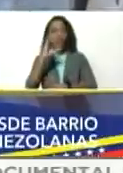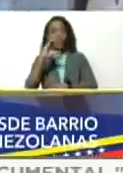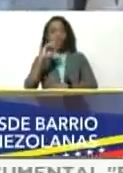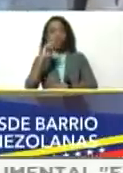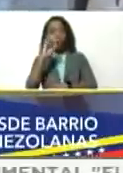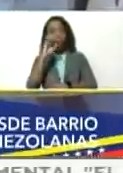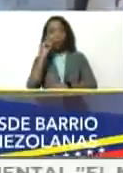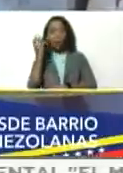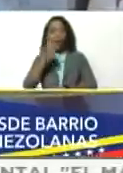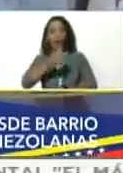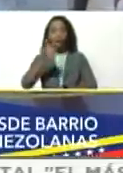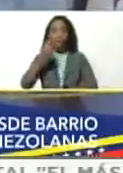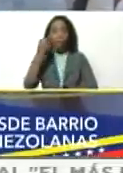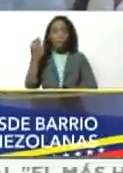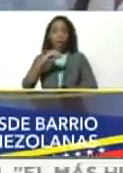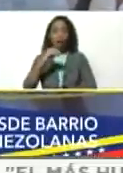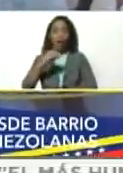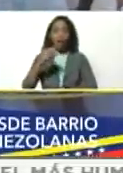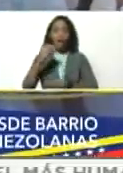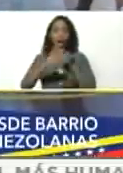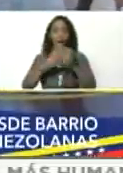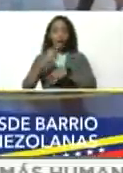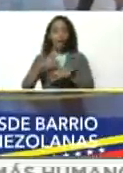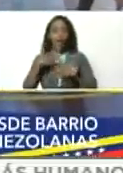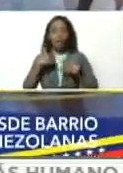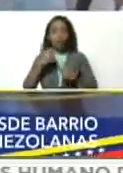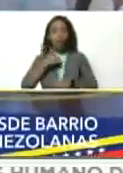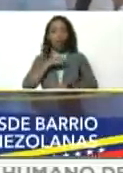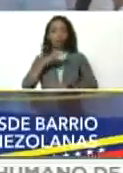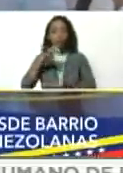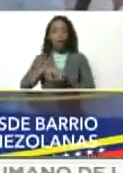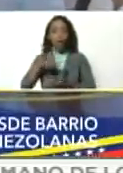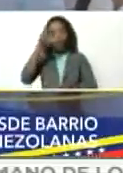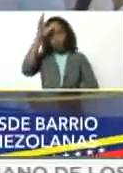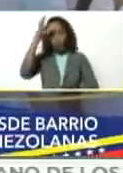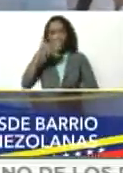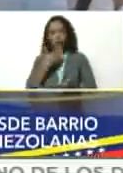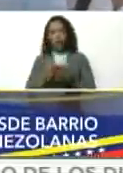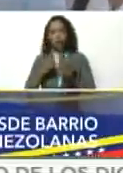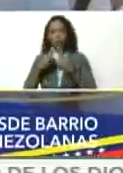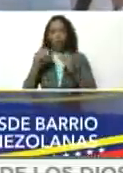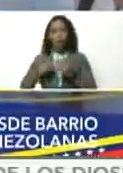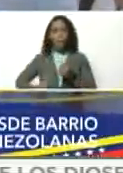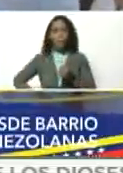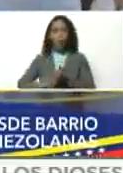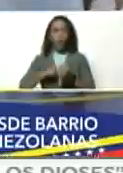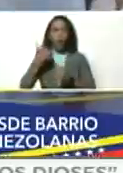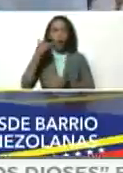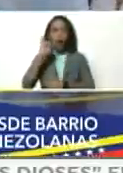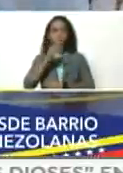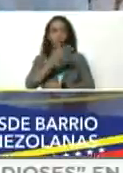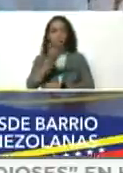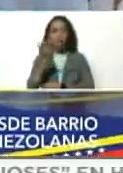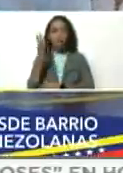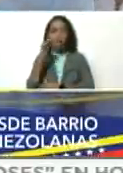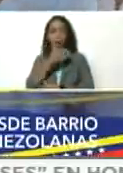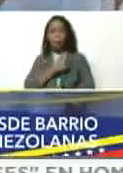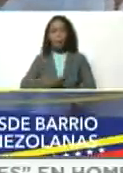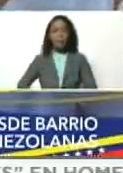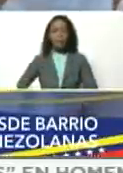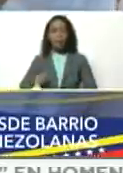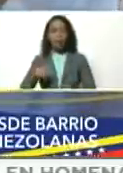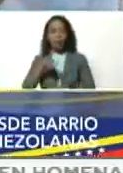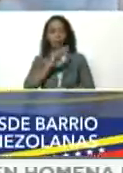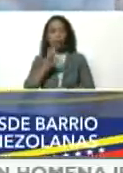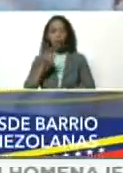más invierte en la salud de nuestro Estado Falcón, gracias a todo el apoyo que tiene de ustedes, de la Presidencia de la